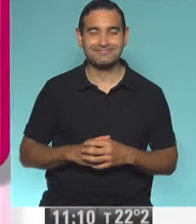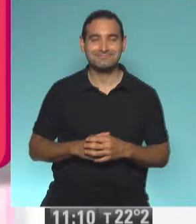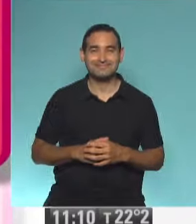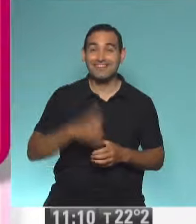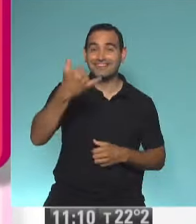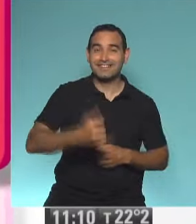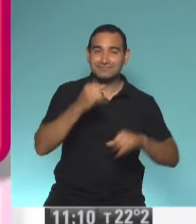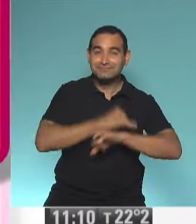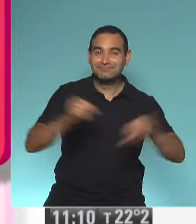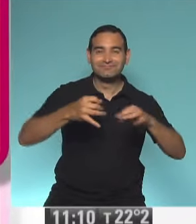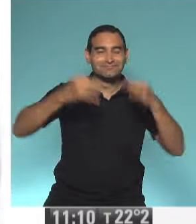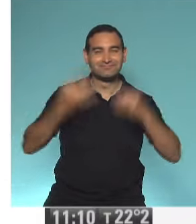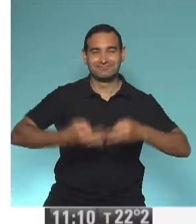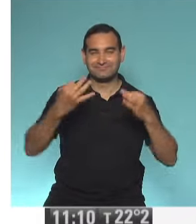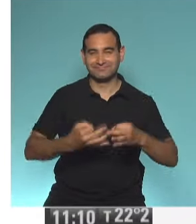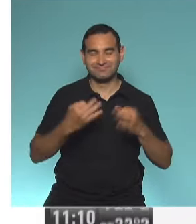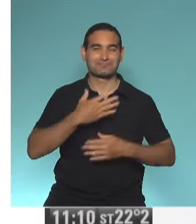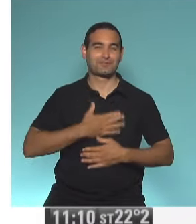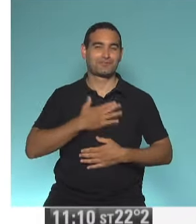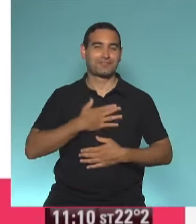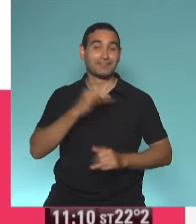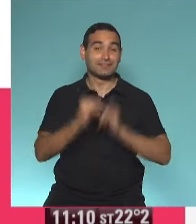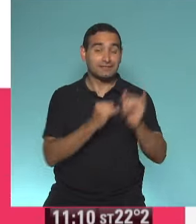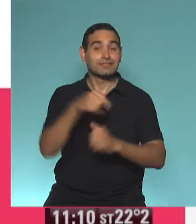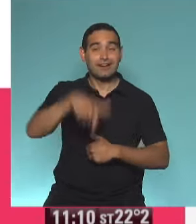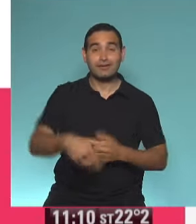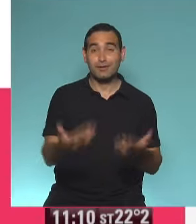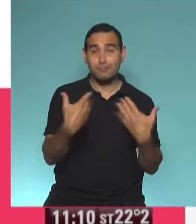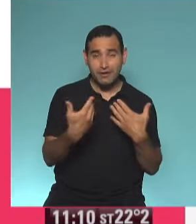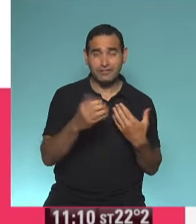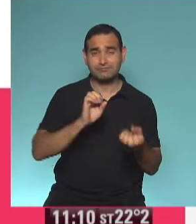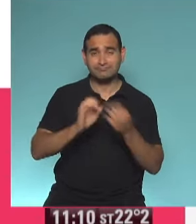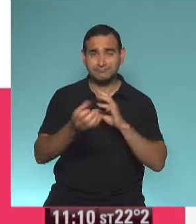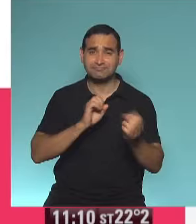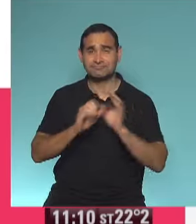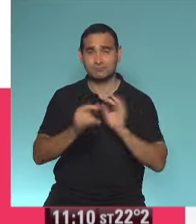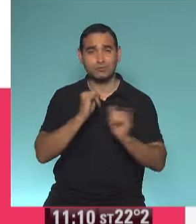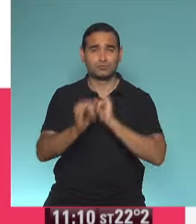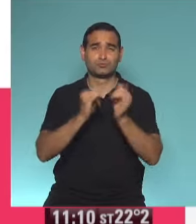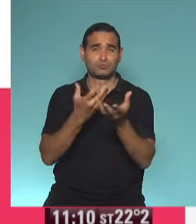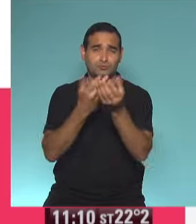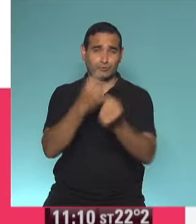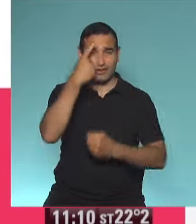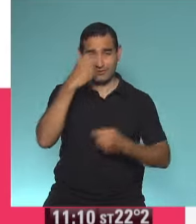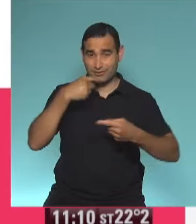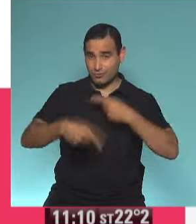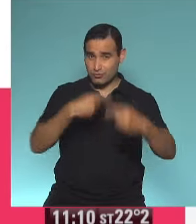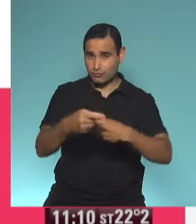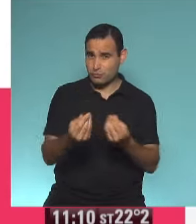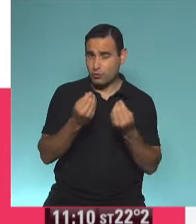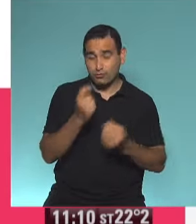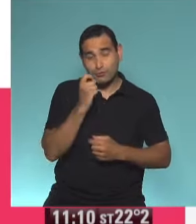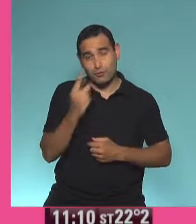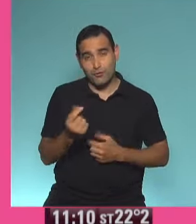Tenemos una gran noticia. Nos alegra saber que ahora también podemos acompañarte para que sigas aprendiendo, pero a través de